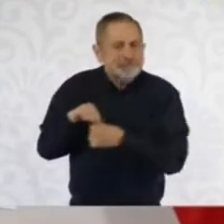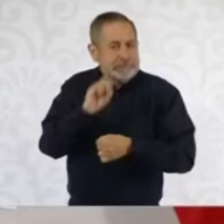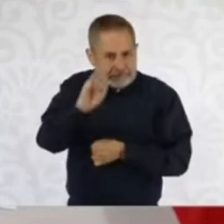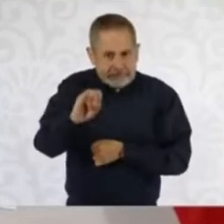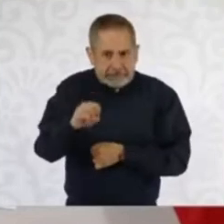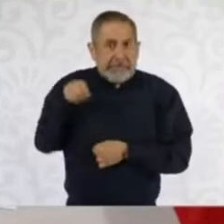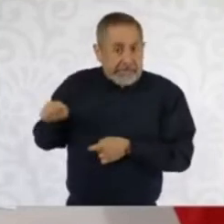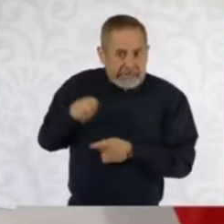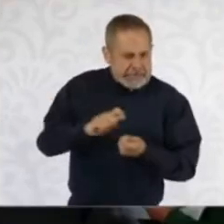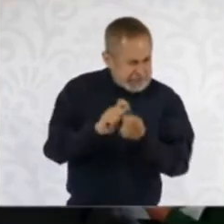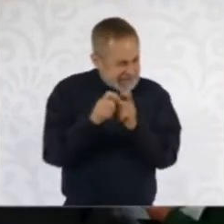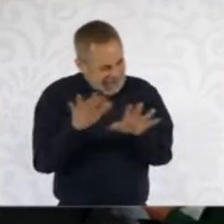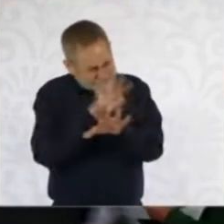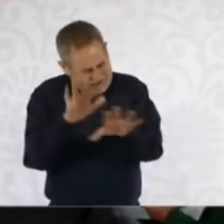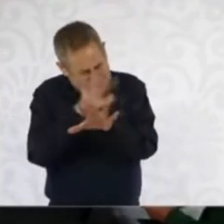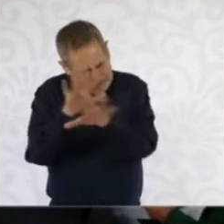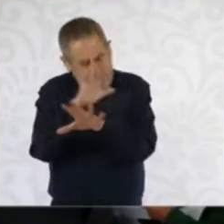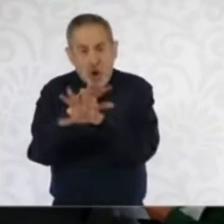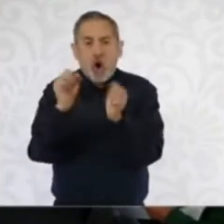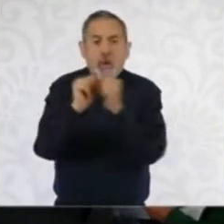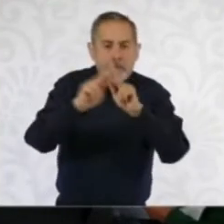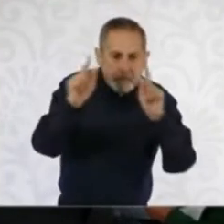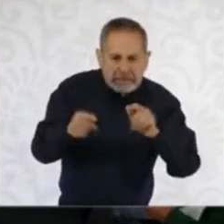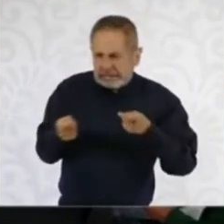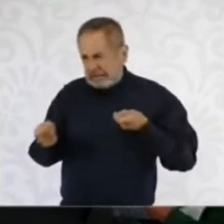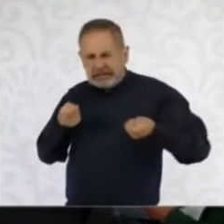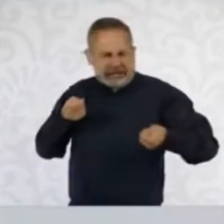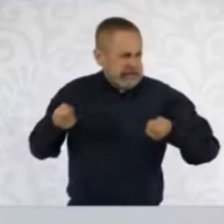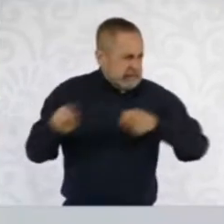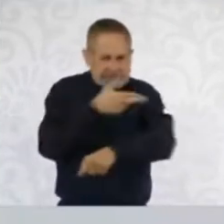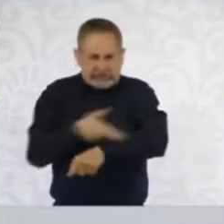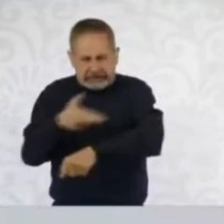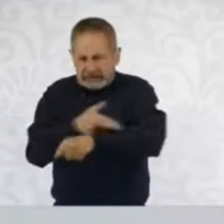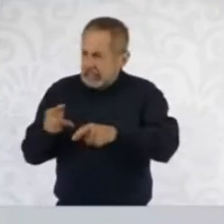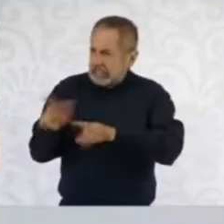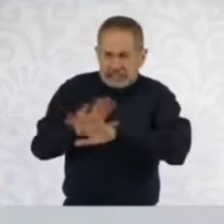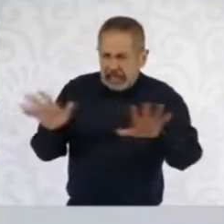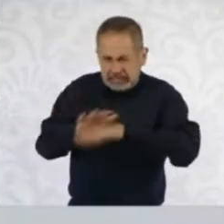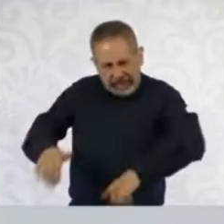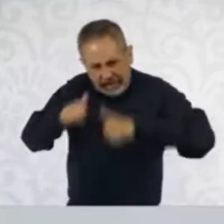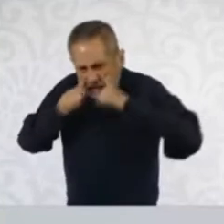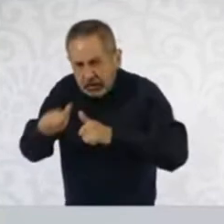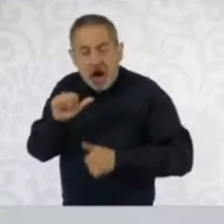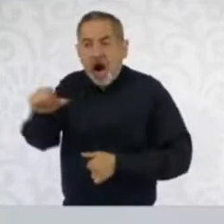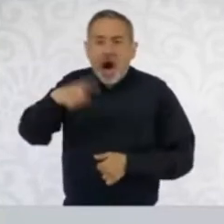es una transformación profunda, en donde el gobierno deja de servir a unos cuantos y le sirve al pueblo de México.